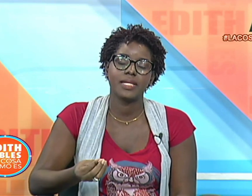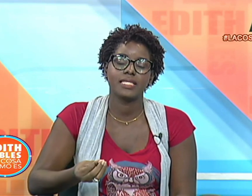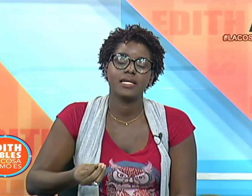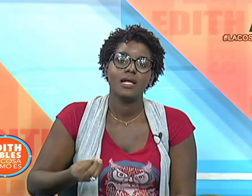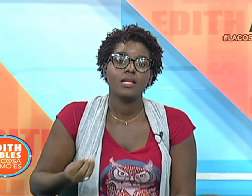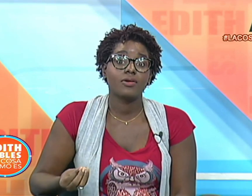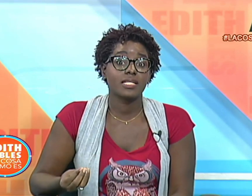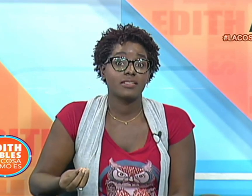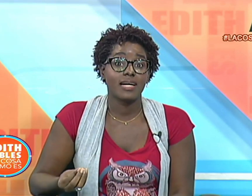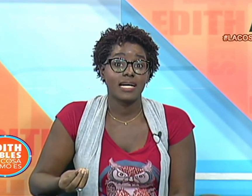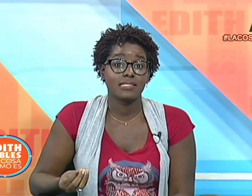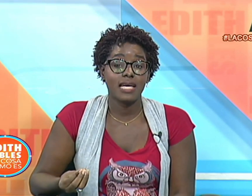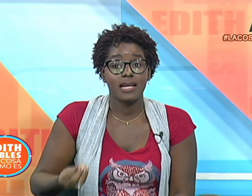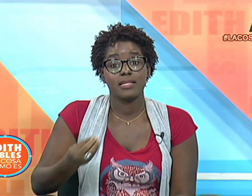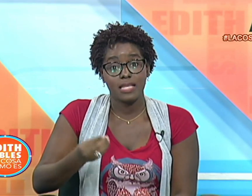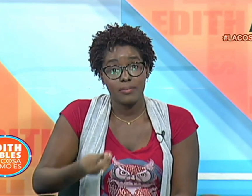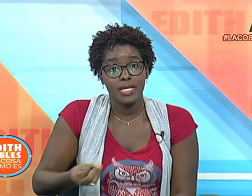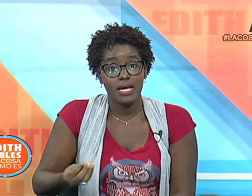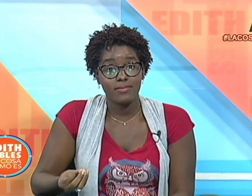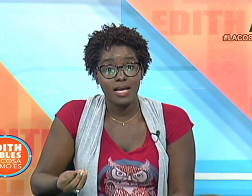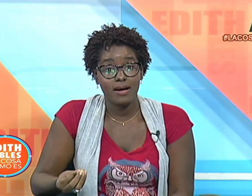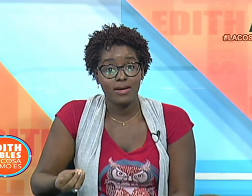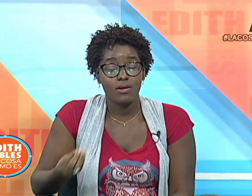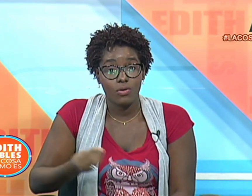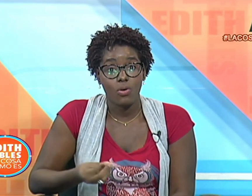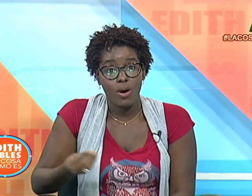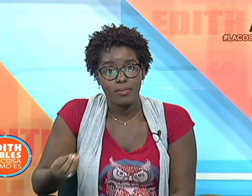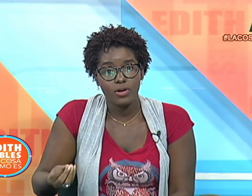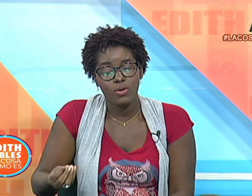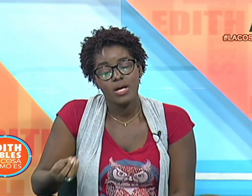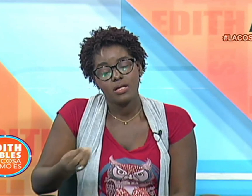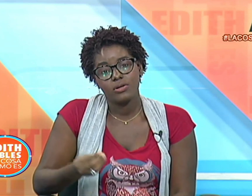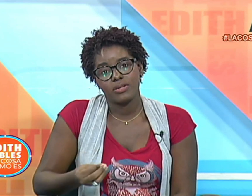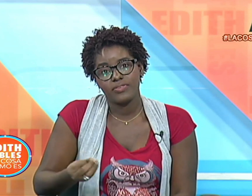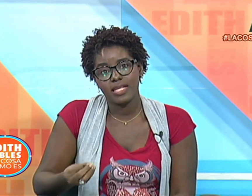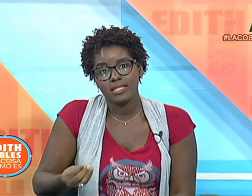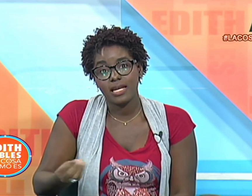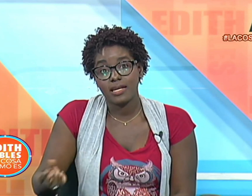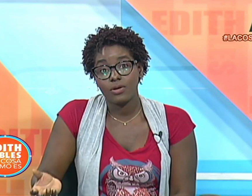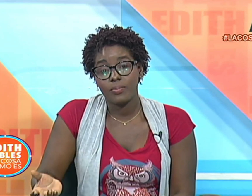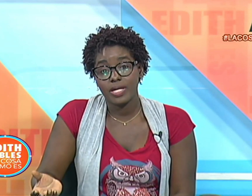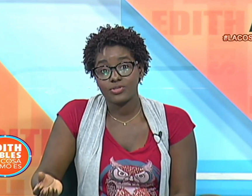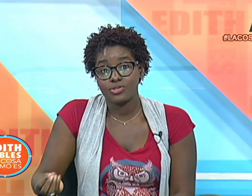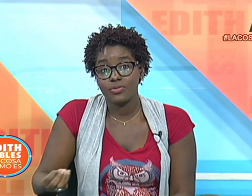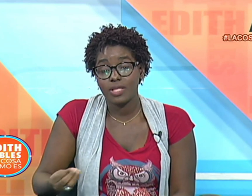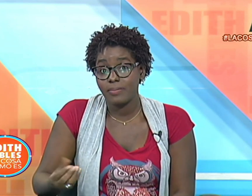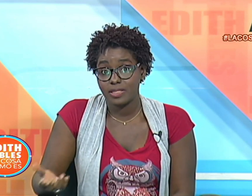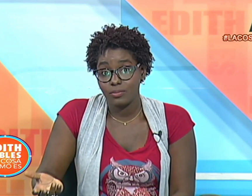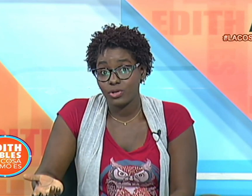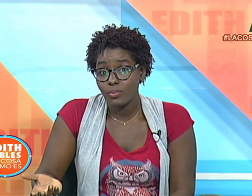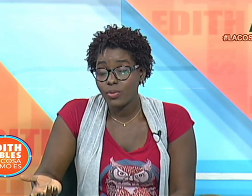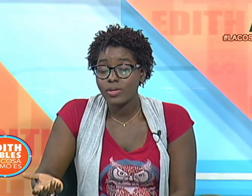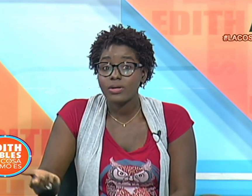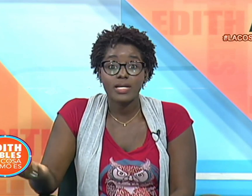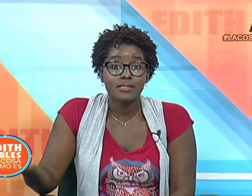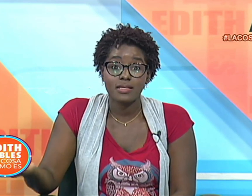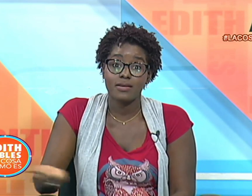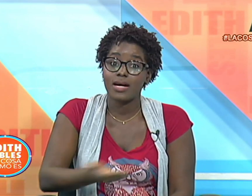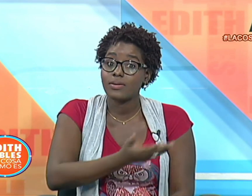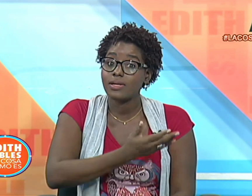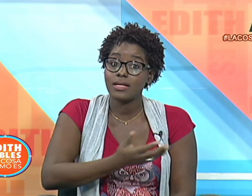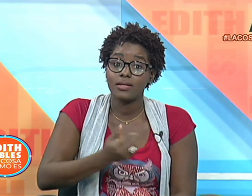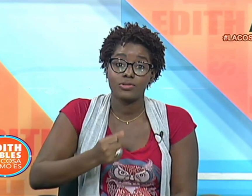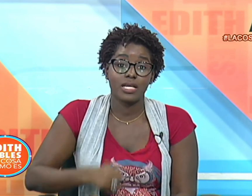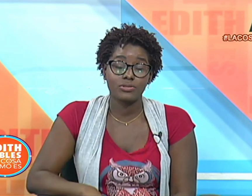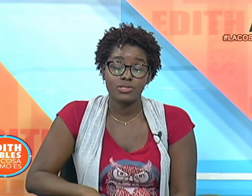perfectamente lo que se va a gastar también hablaba o hablo lo referente a la recuperación del patrimonio público que se